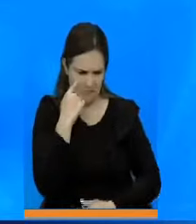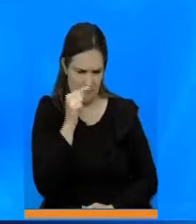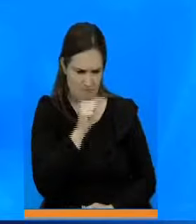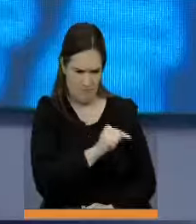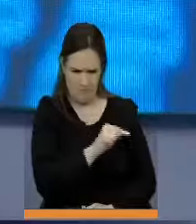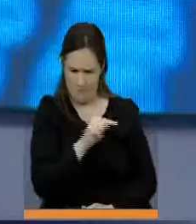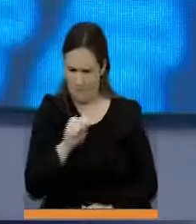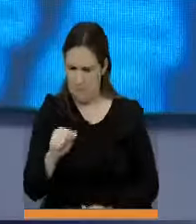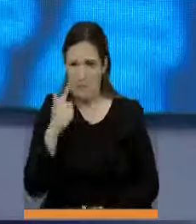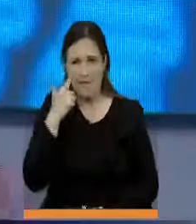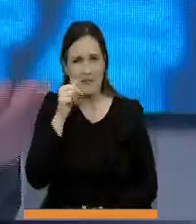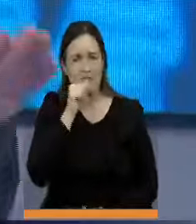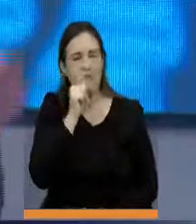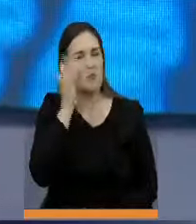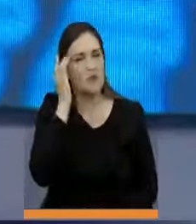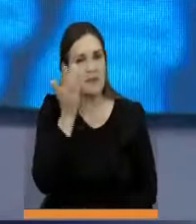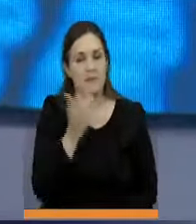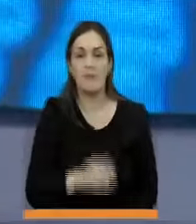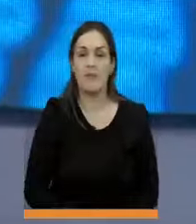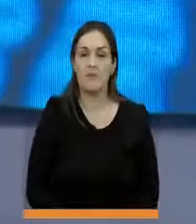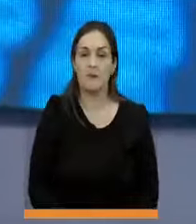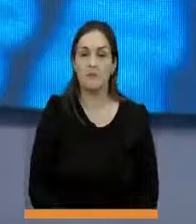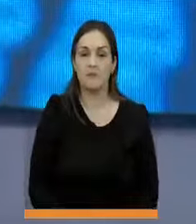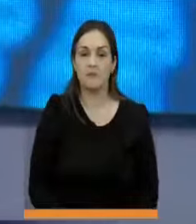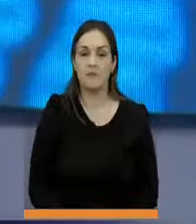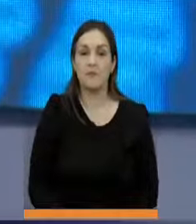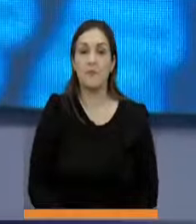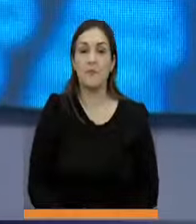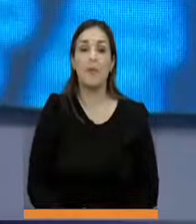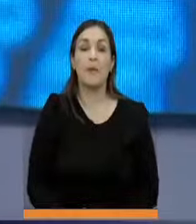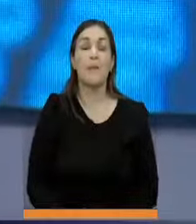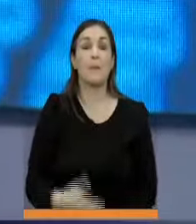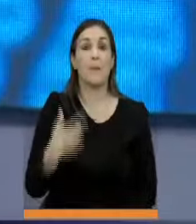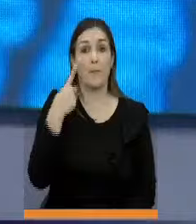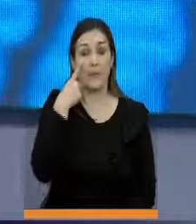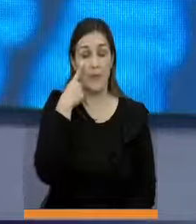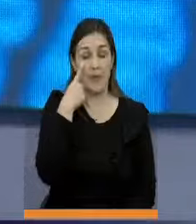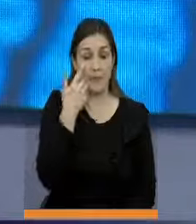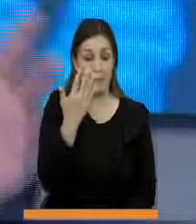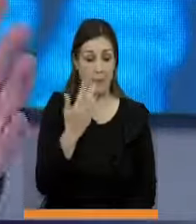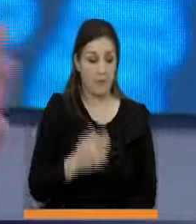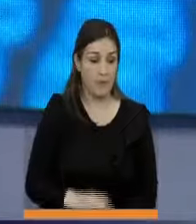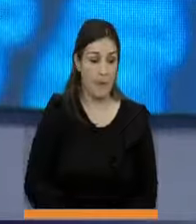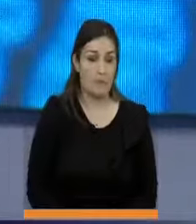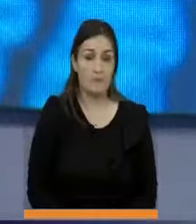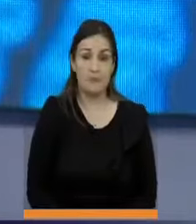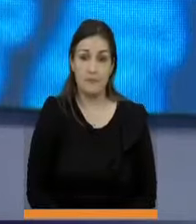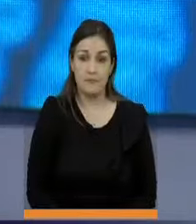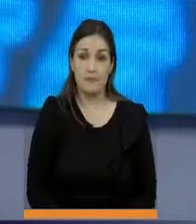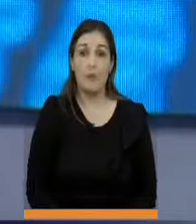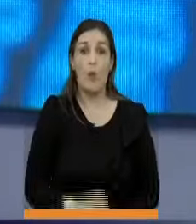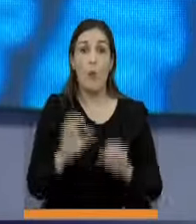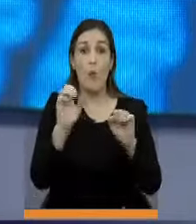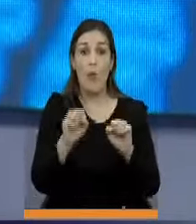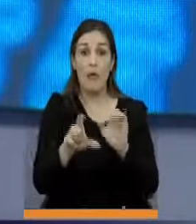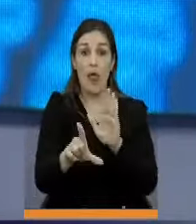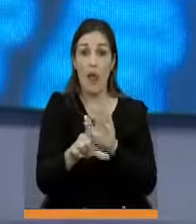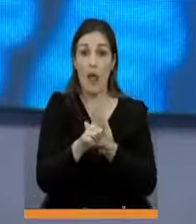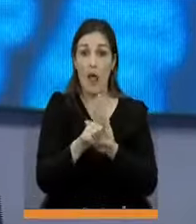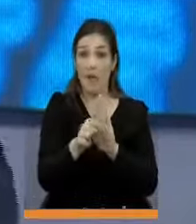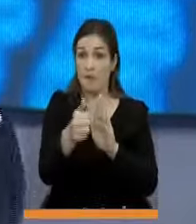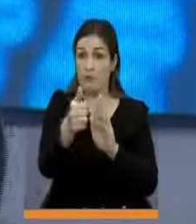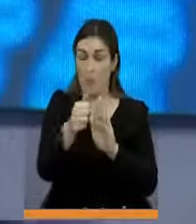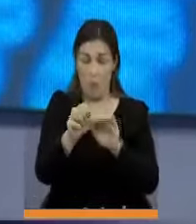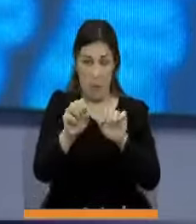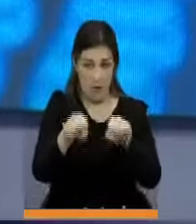este actuar? Mira, tenían toda la posibilidad, Catalina, de que se hubiera hecho de manera legal. ¿Por qué? Porque